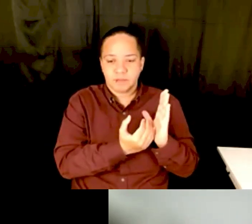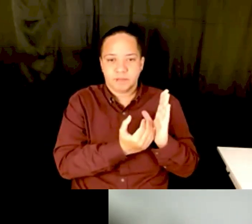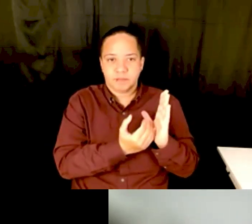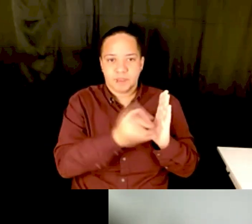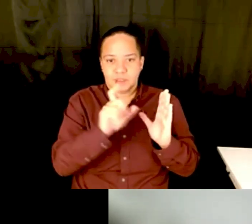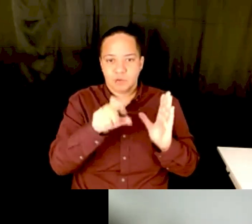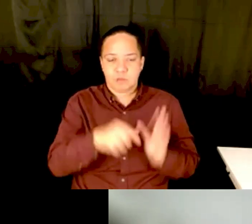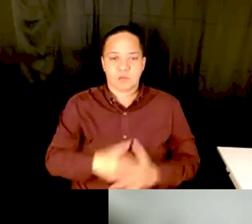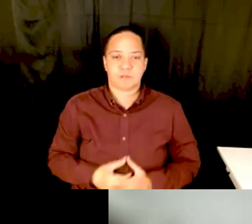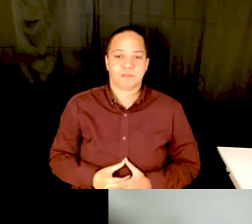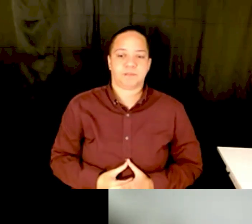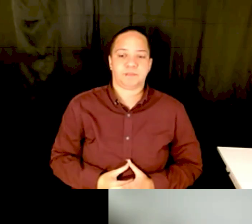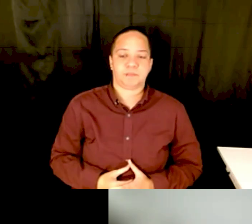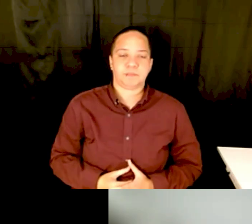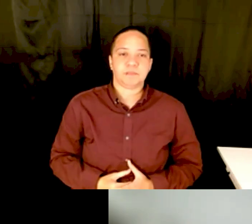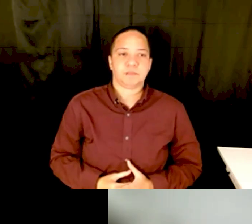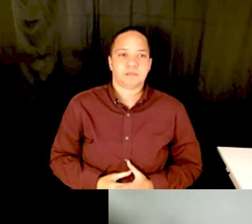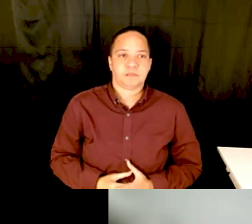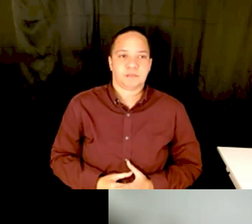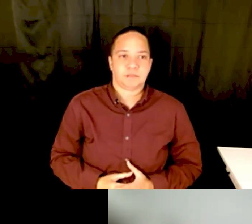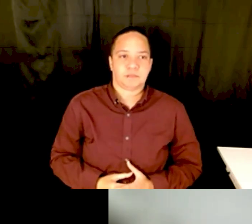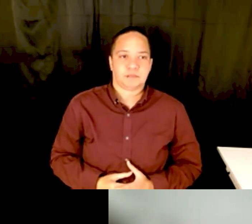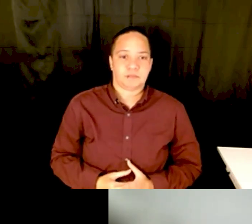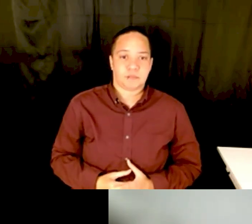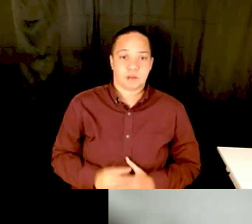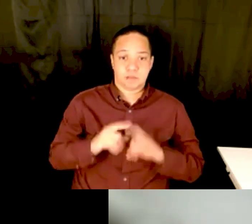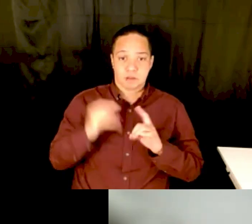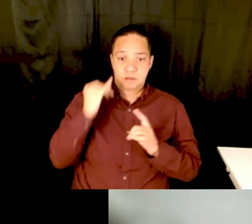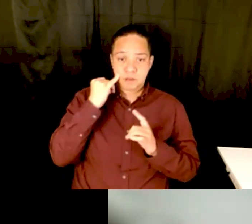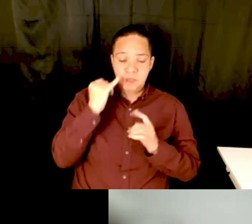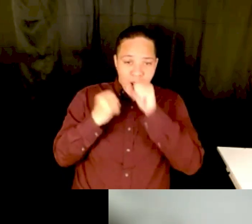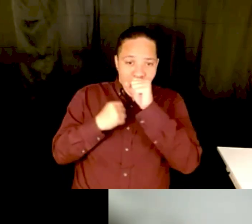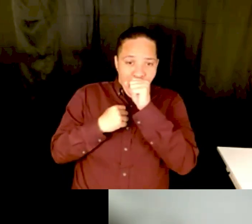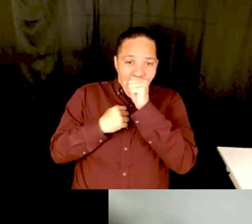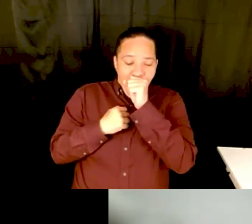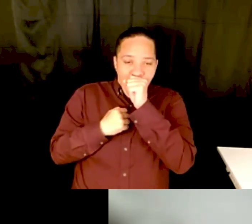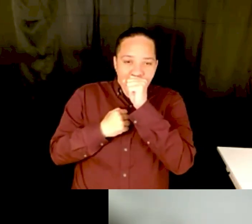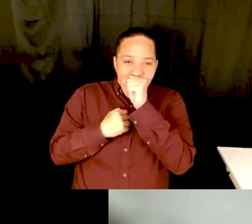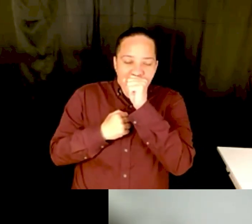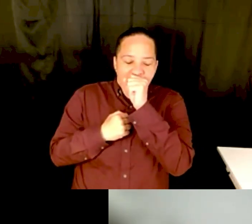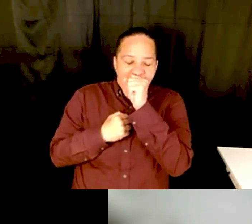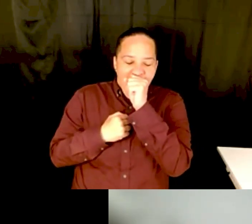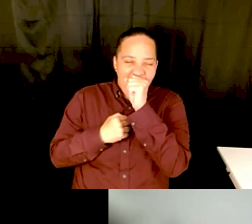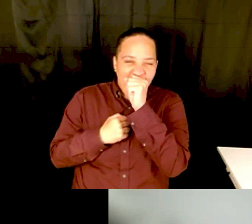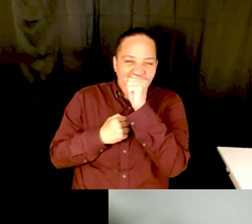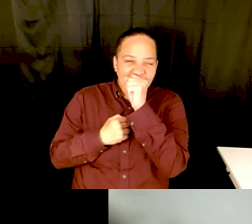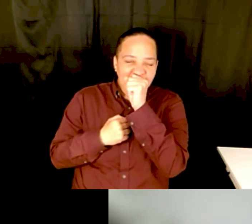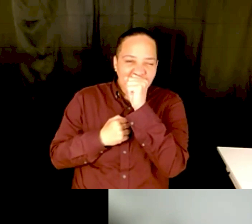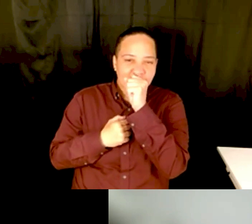amerita. Pero si algo yo quiero traer en esta conversación, ¿verdad?, es